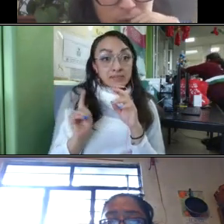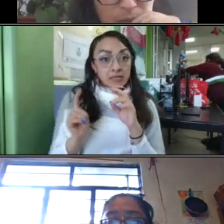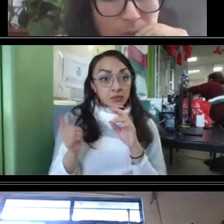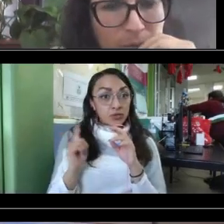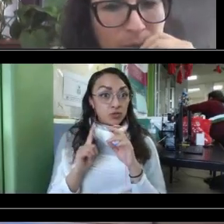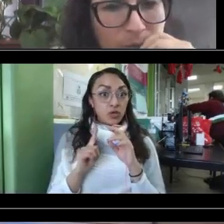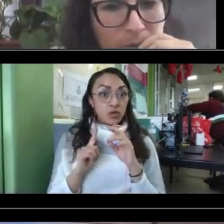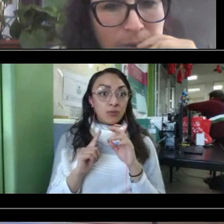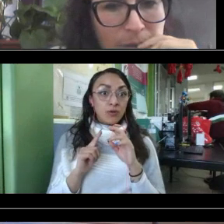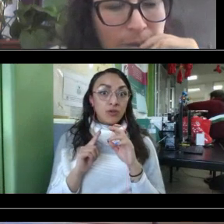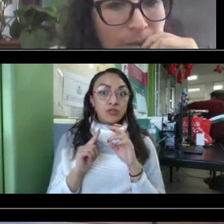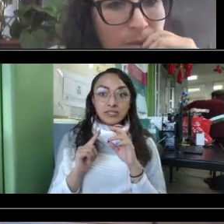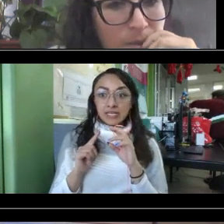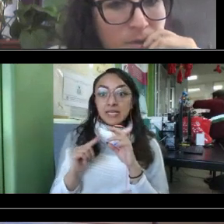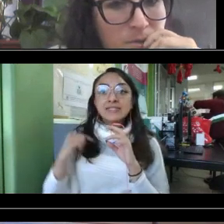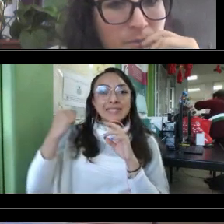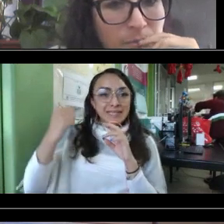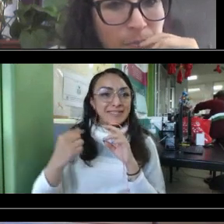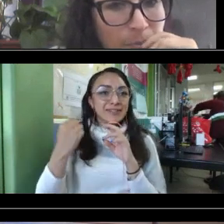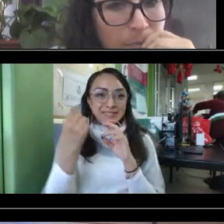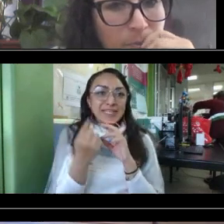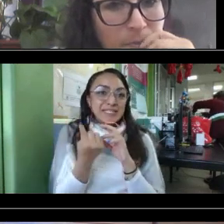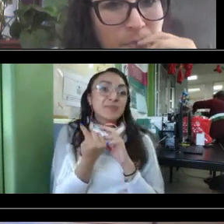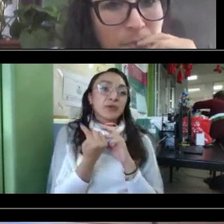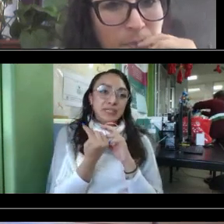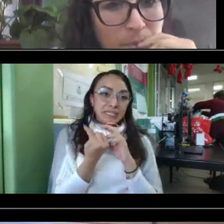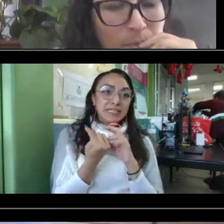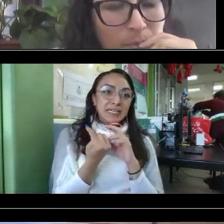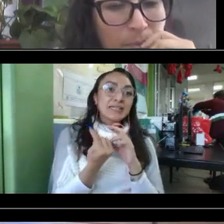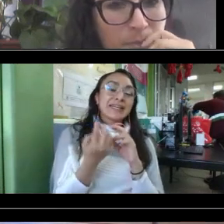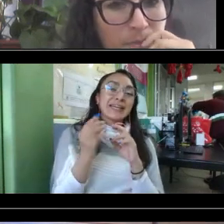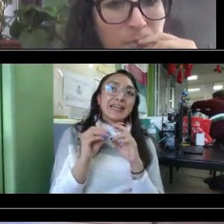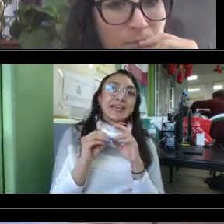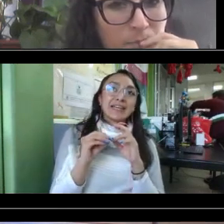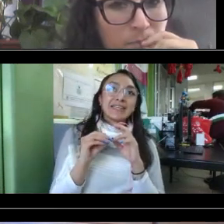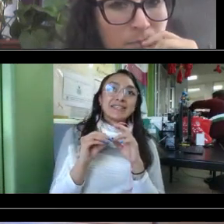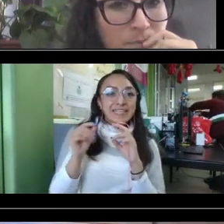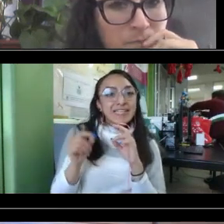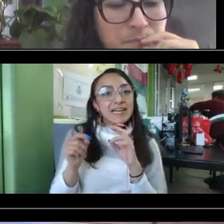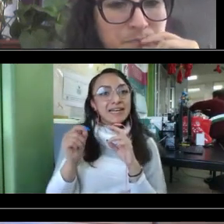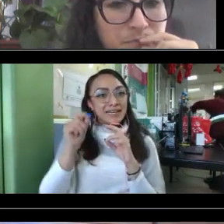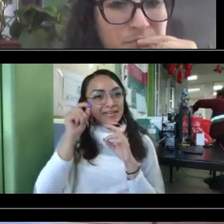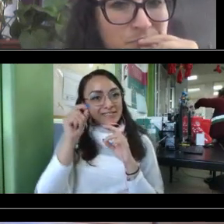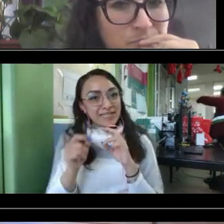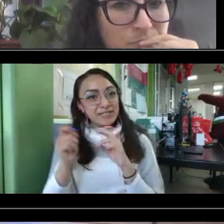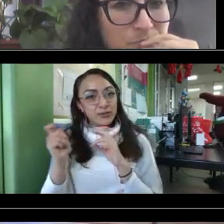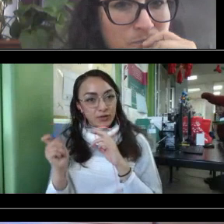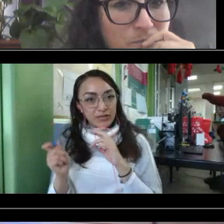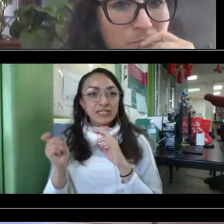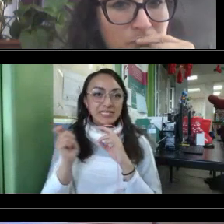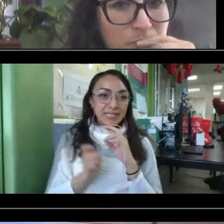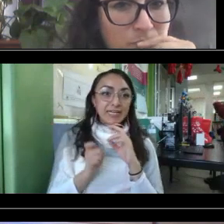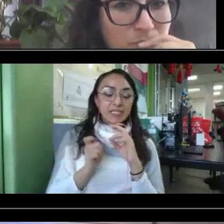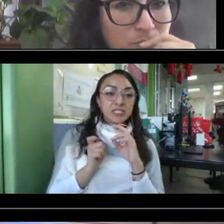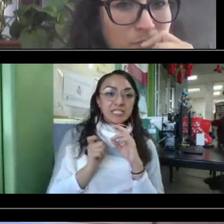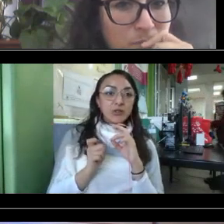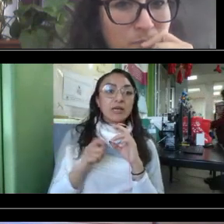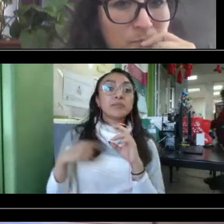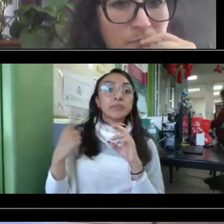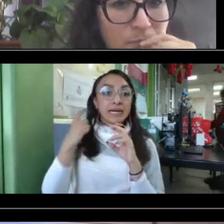¿qué pasa? Nosotros como docentes, sí es importante seguir las reglas ortográficas